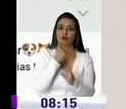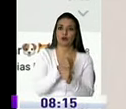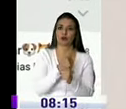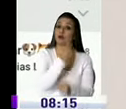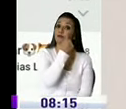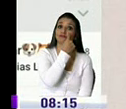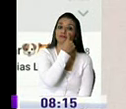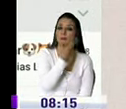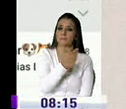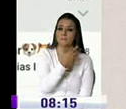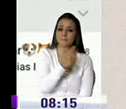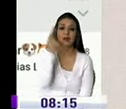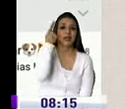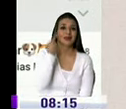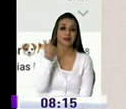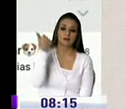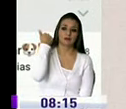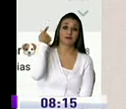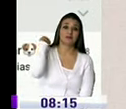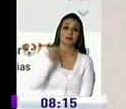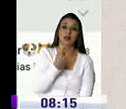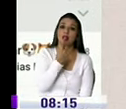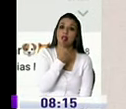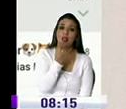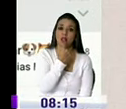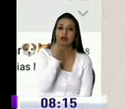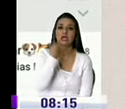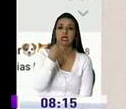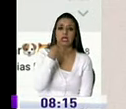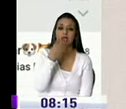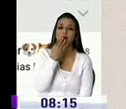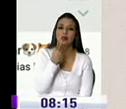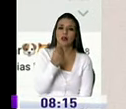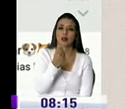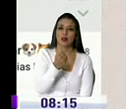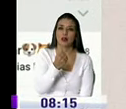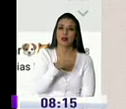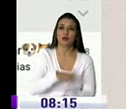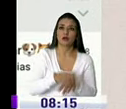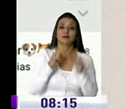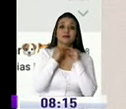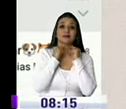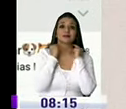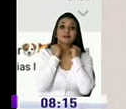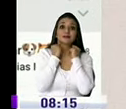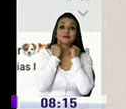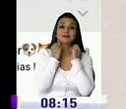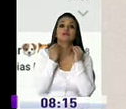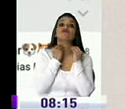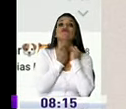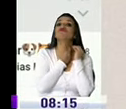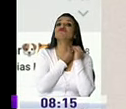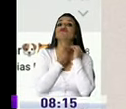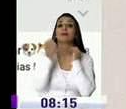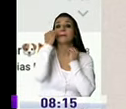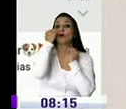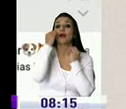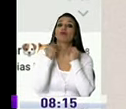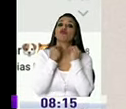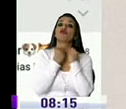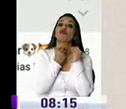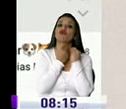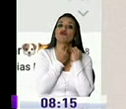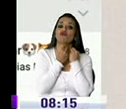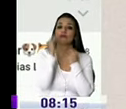izquierdos, tiene una herida en el contorno de su espalda, su lengua y paladar, es oscuro, pues lleva un arnés, fucsia con flores, si le ven por favor, deténganla, es